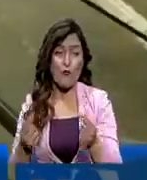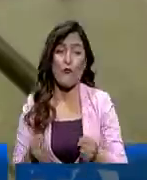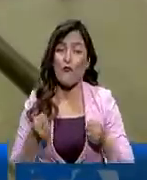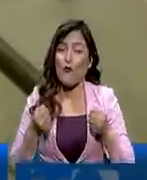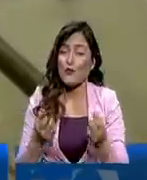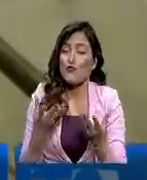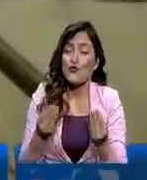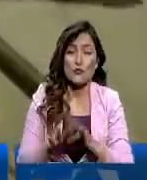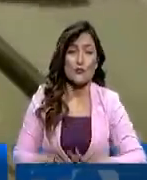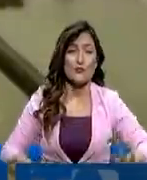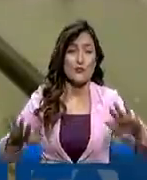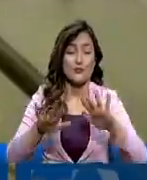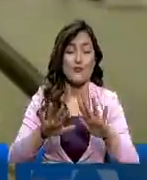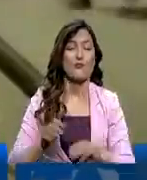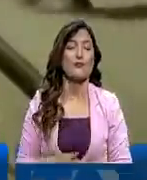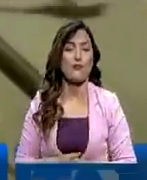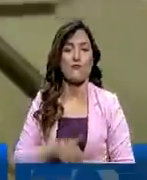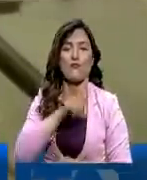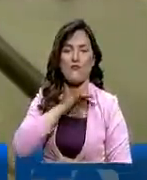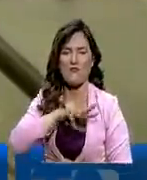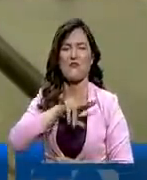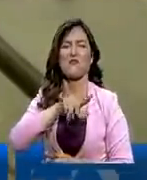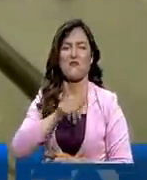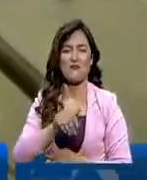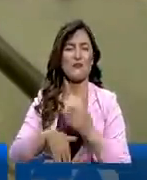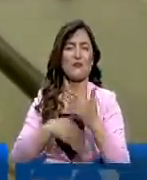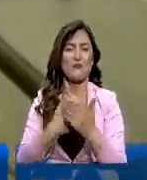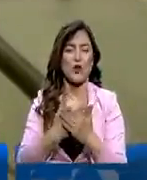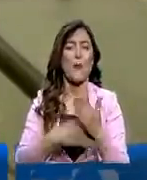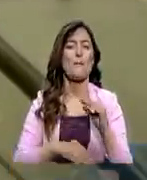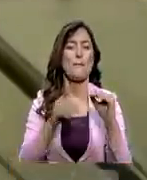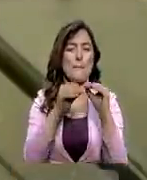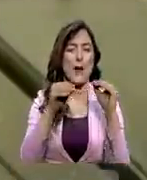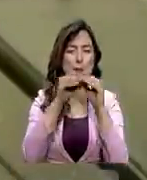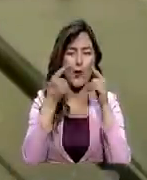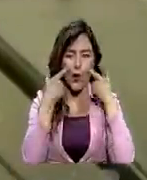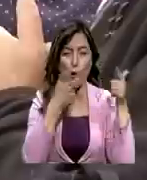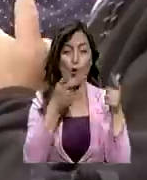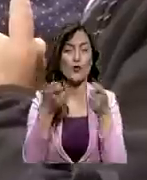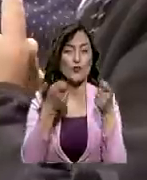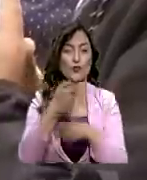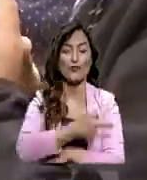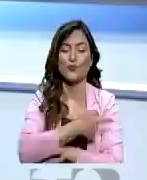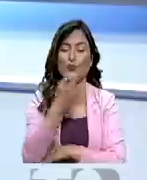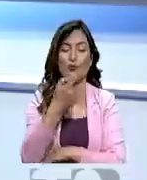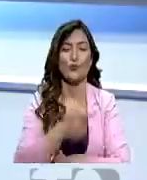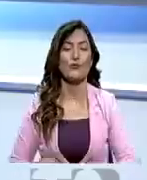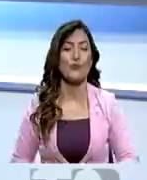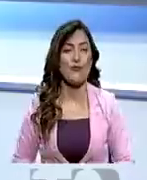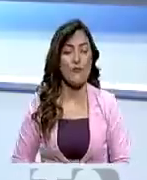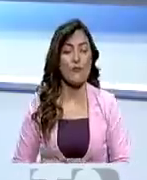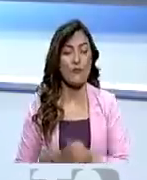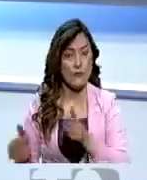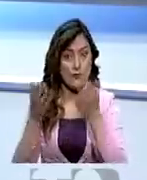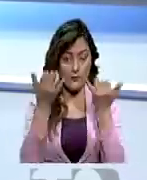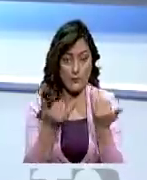delitos, aumentarán el número de patrullas y operativos diarios. En Quito, Natalie Jiménez, 24 horas.